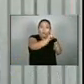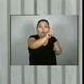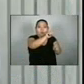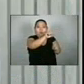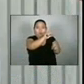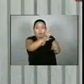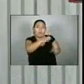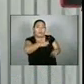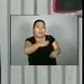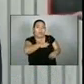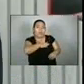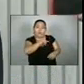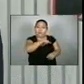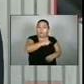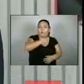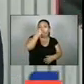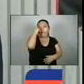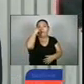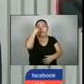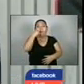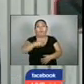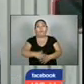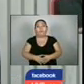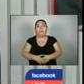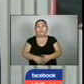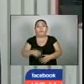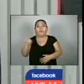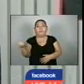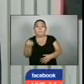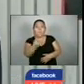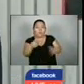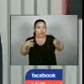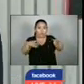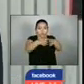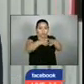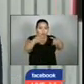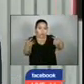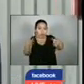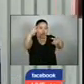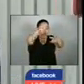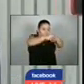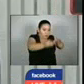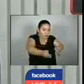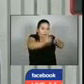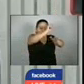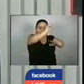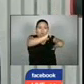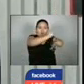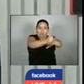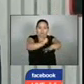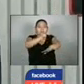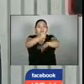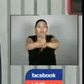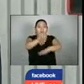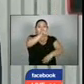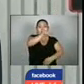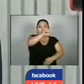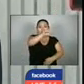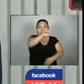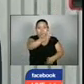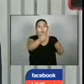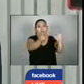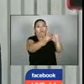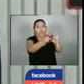contar, creemos que es muy importante. La ciudadanización de los organismos temporales que el Tribunal Supremo Electoral cuenta, es